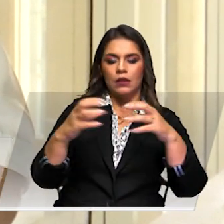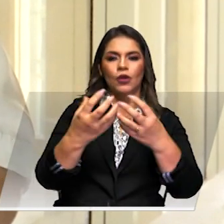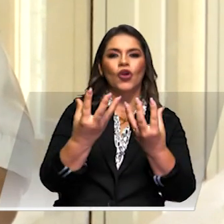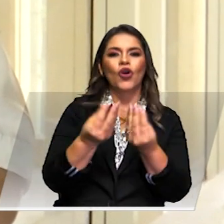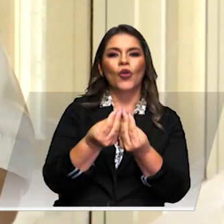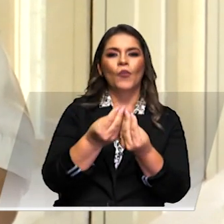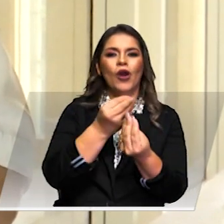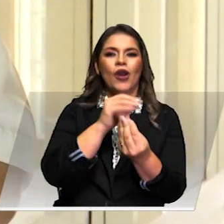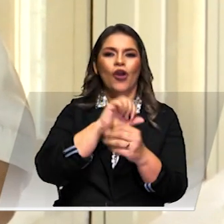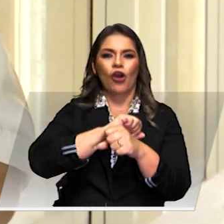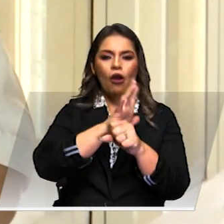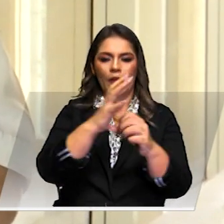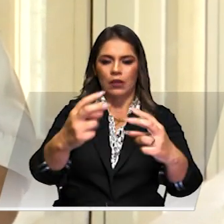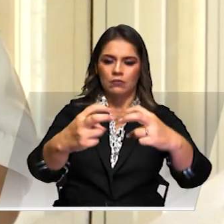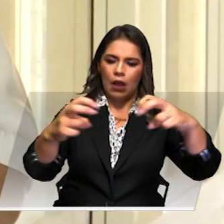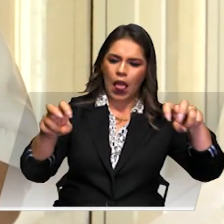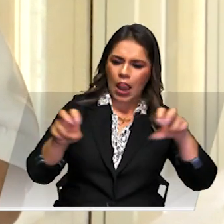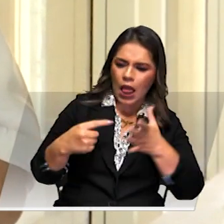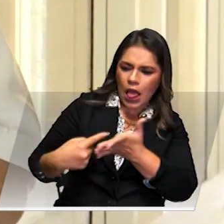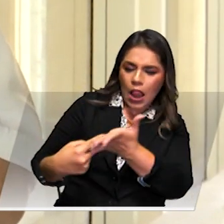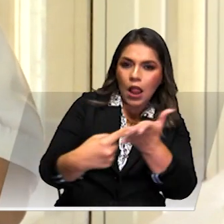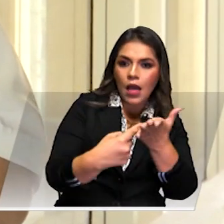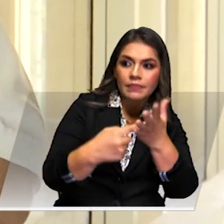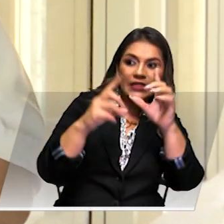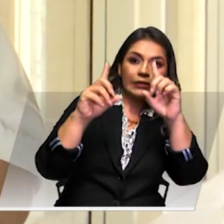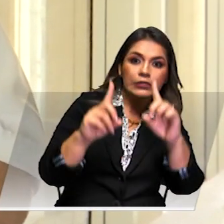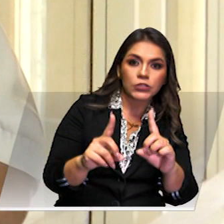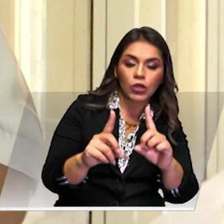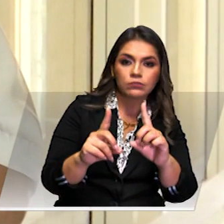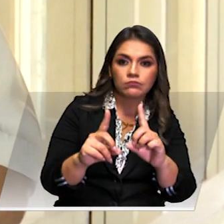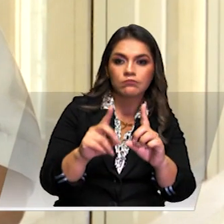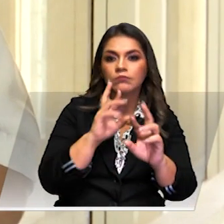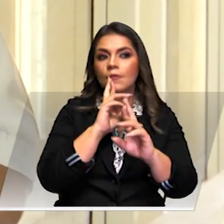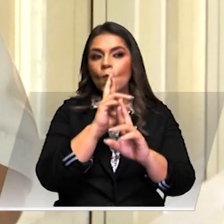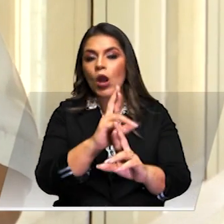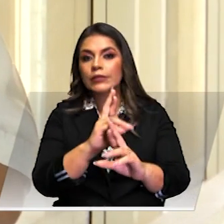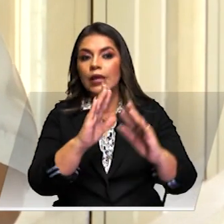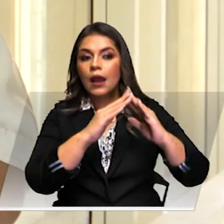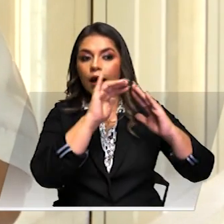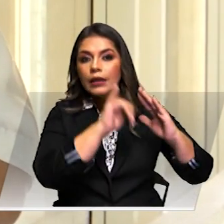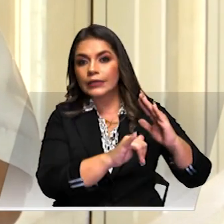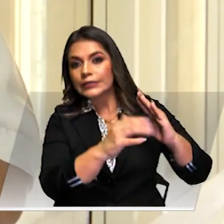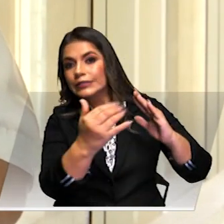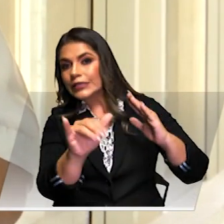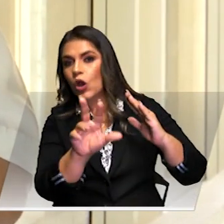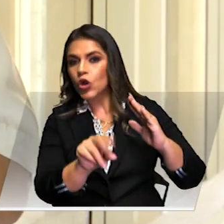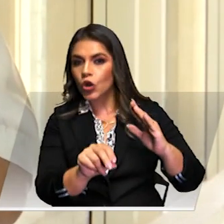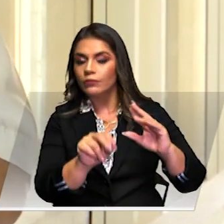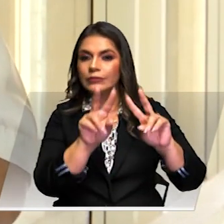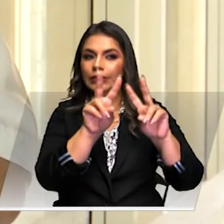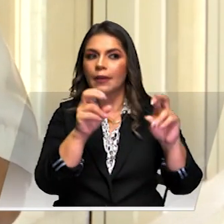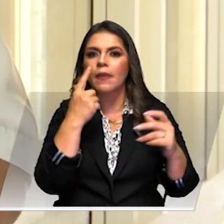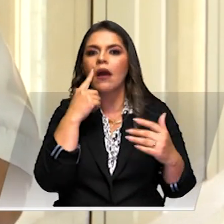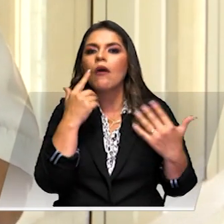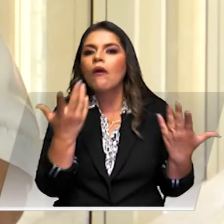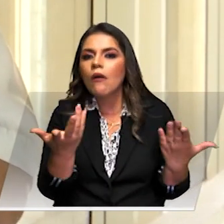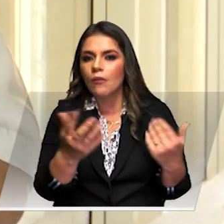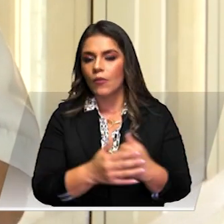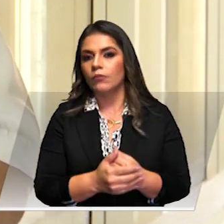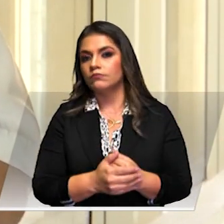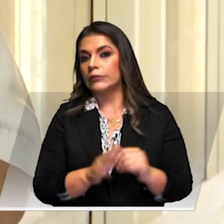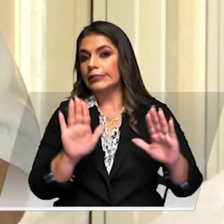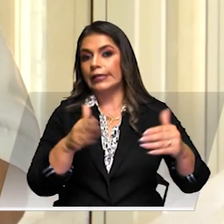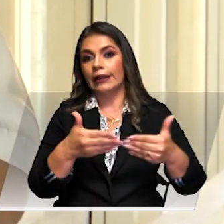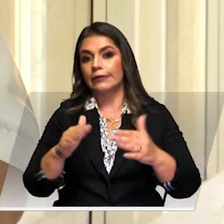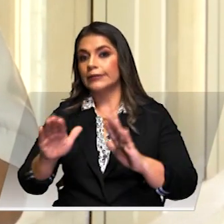el Departamento de Antioquia para determinar cómo va el proceso en el departamento en tema de camas UCI y si hay necesidad